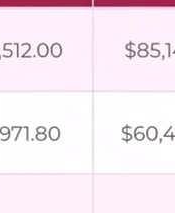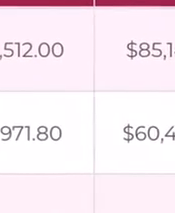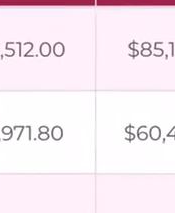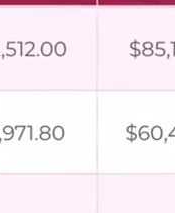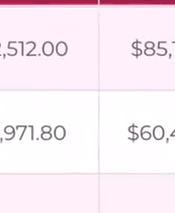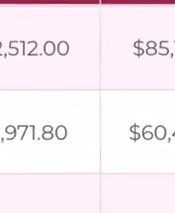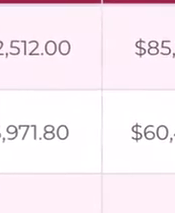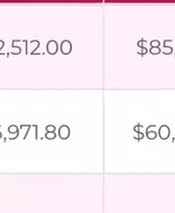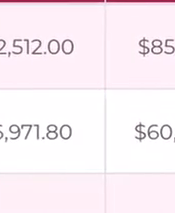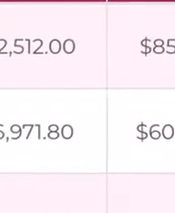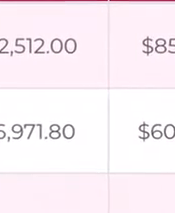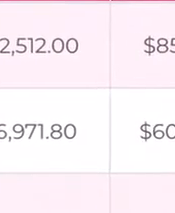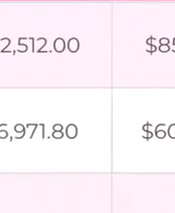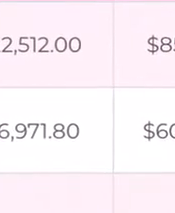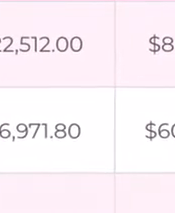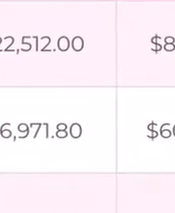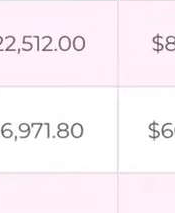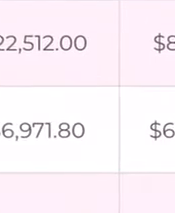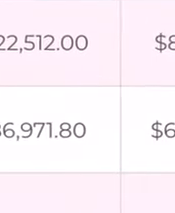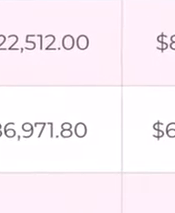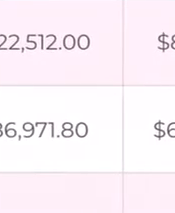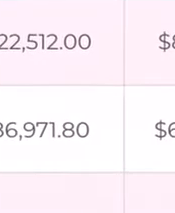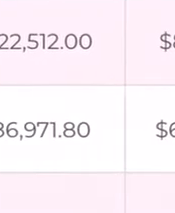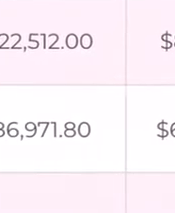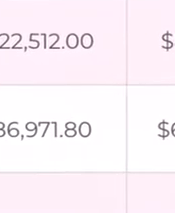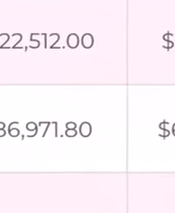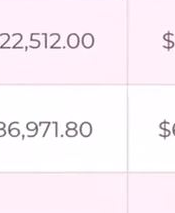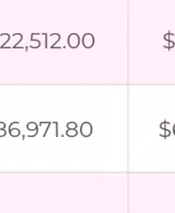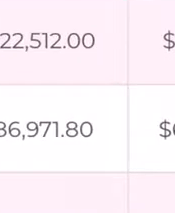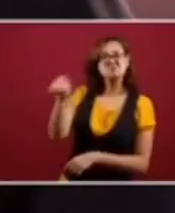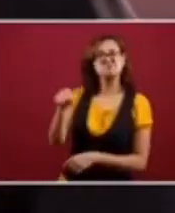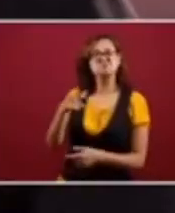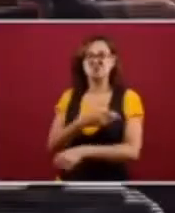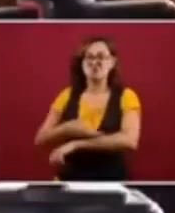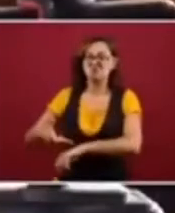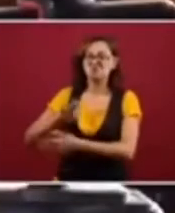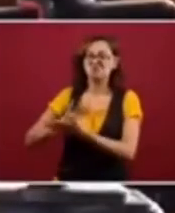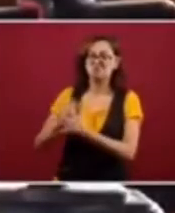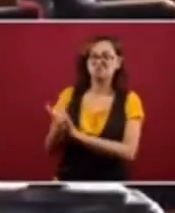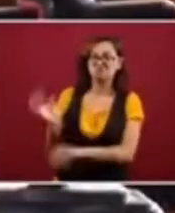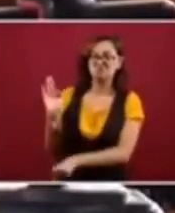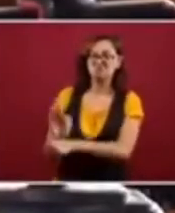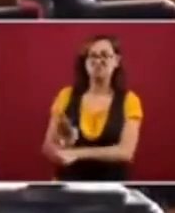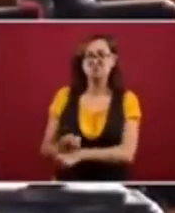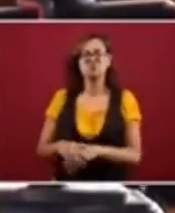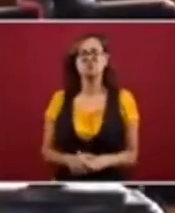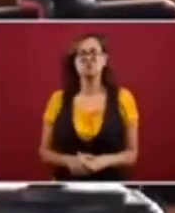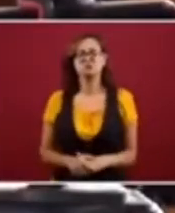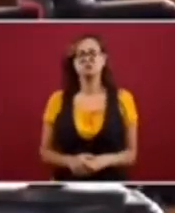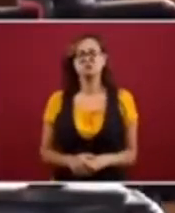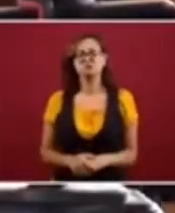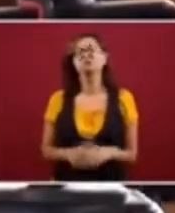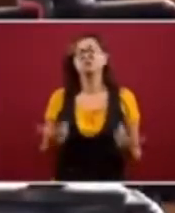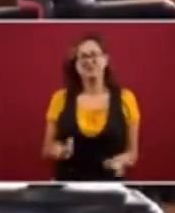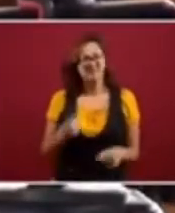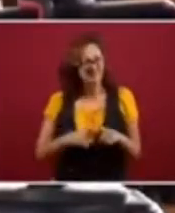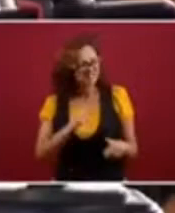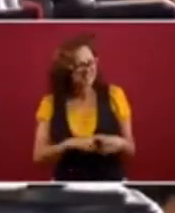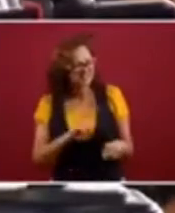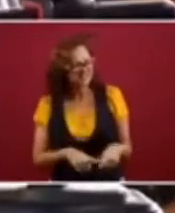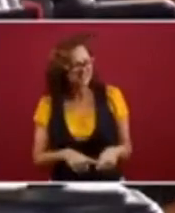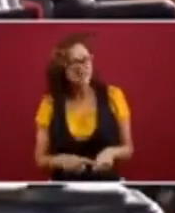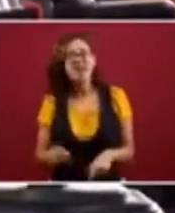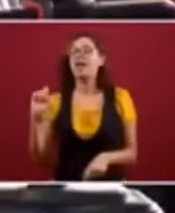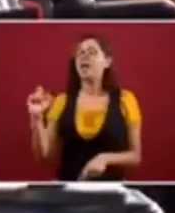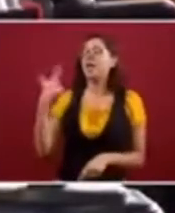nepotismo queríamos saber cuál es su opinión sobre esto por favor a quien a la secretaria de bernard y anida sandoval el ex presidente felipe